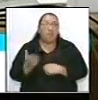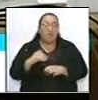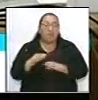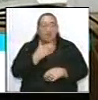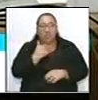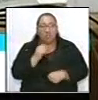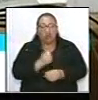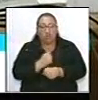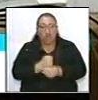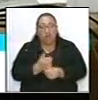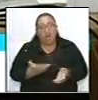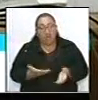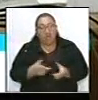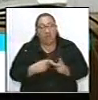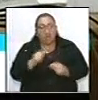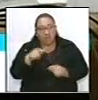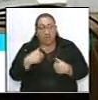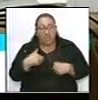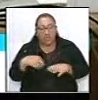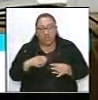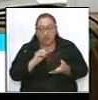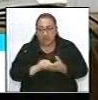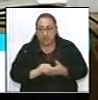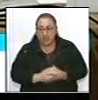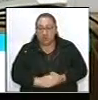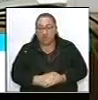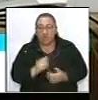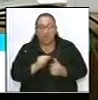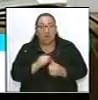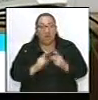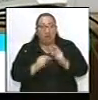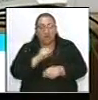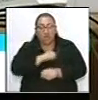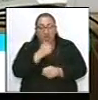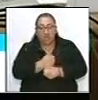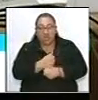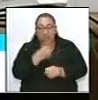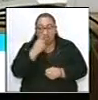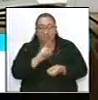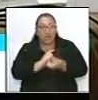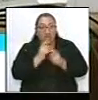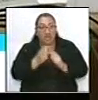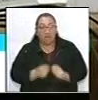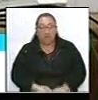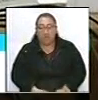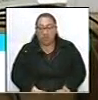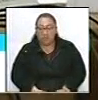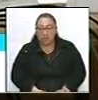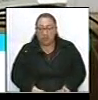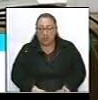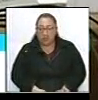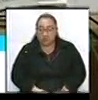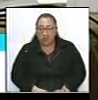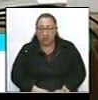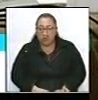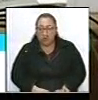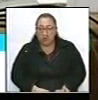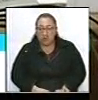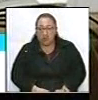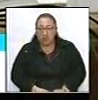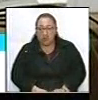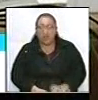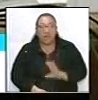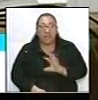su labor. Y eso es lo que tienen que entender las autoridades y haber este cambio y este proceso de